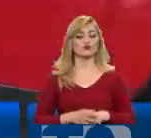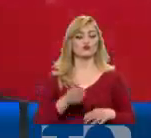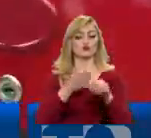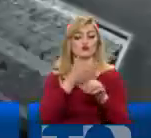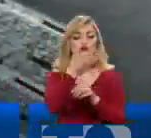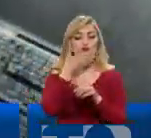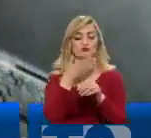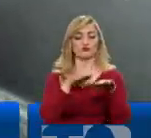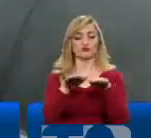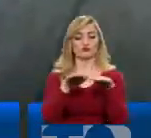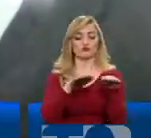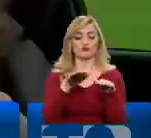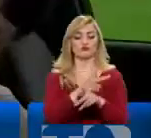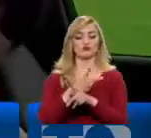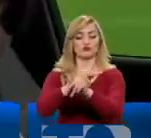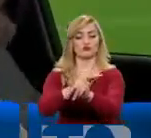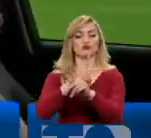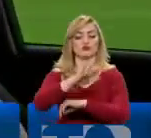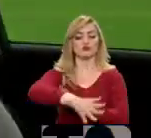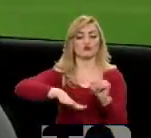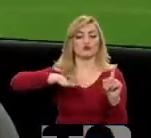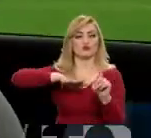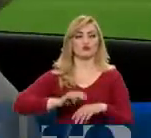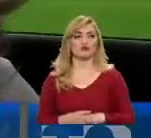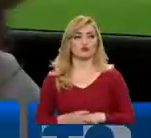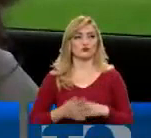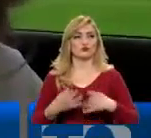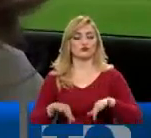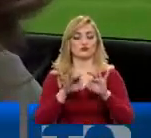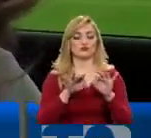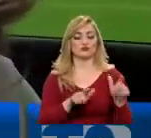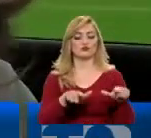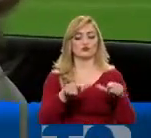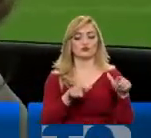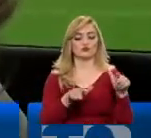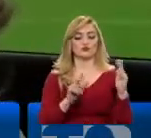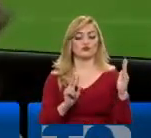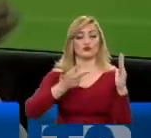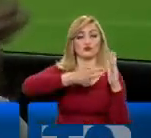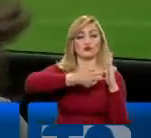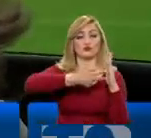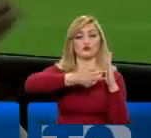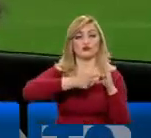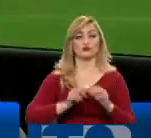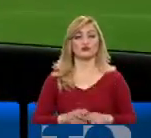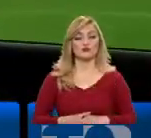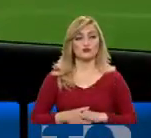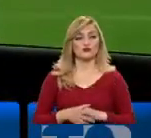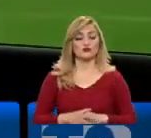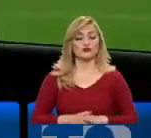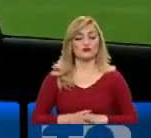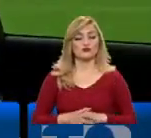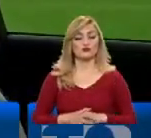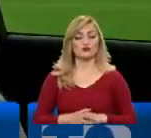movilidad y aportar al cuidado del ambiente. La importancia de este punto de carga para la parte académica es la generación